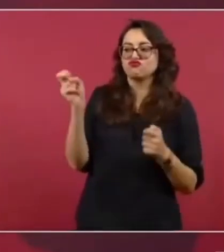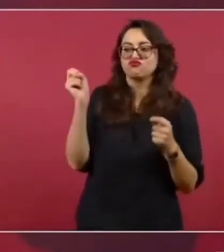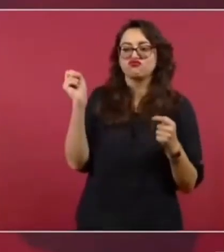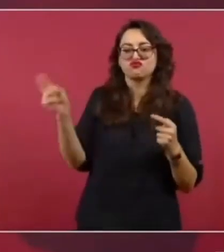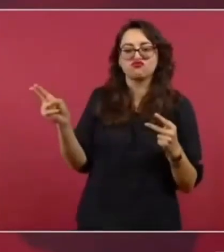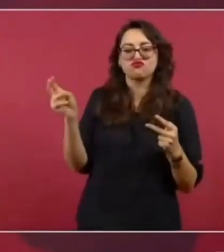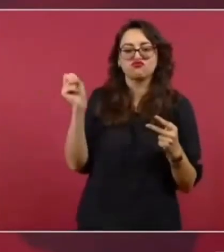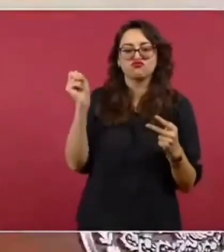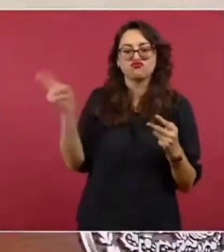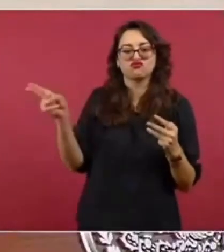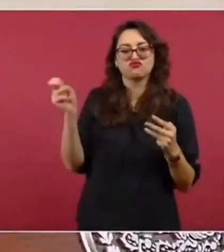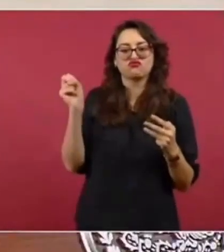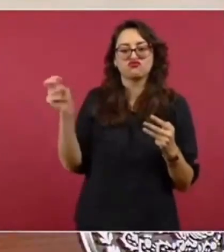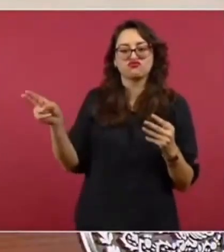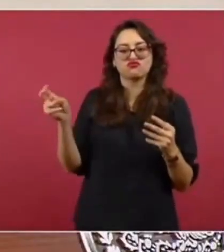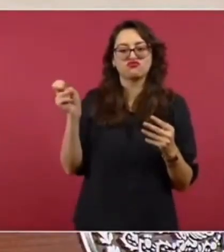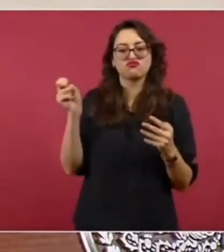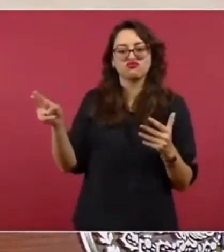especiales.